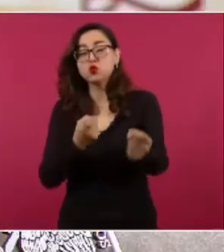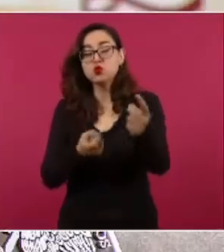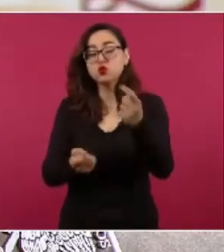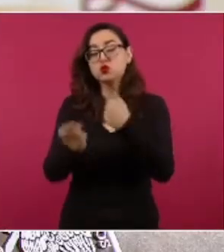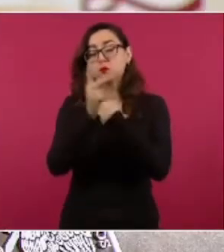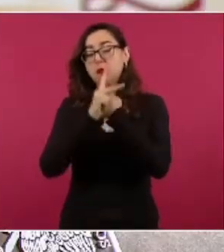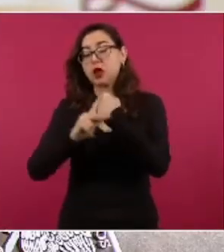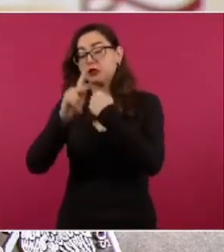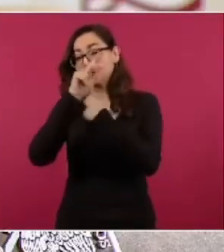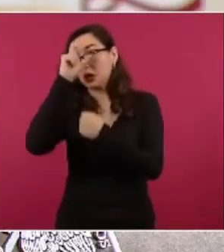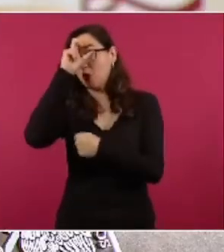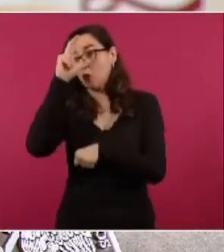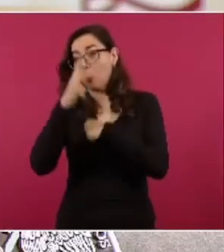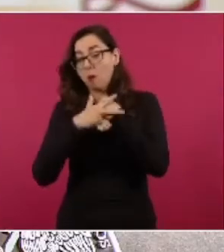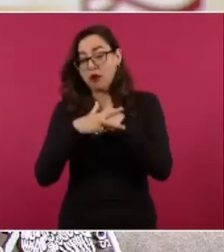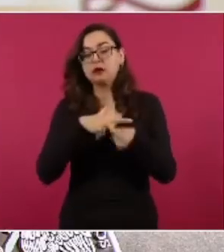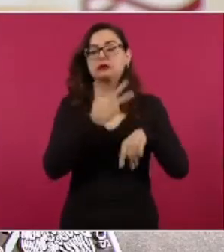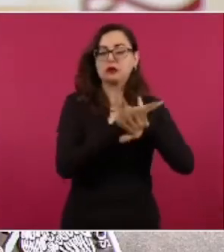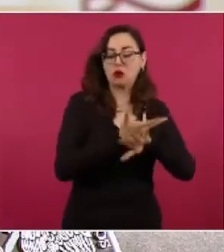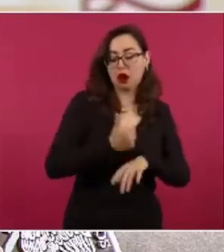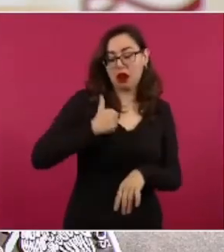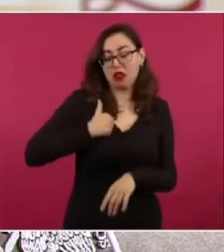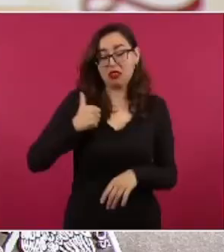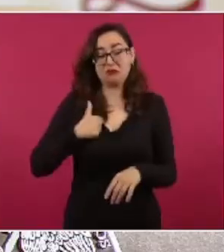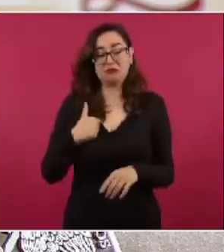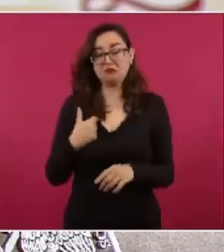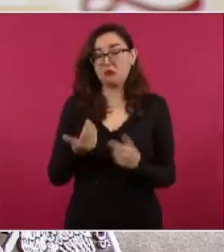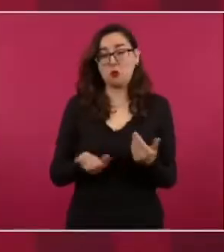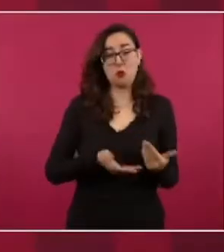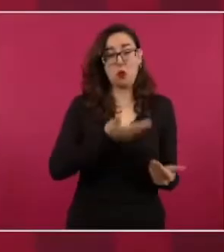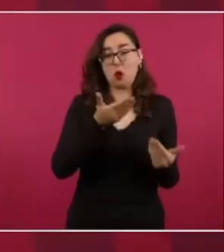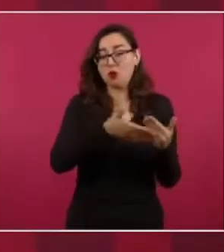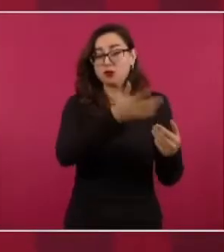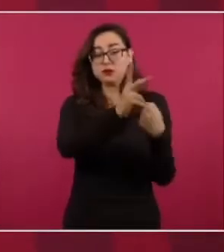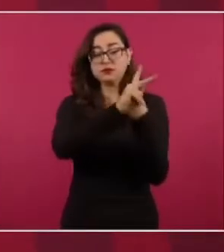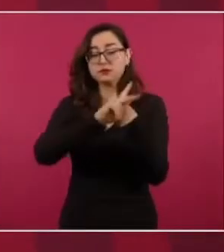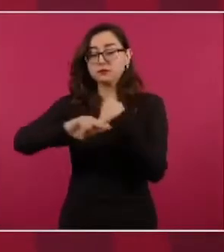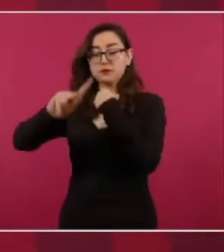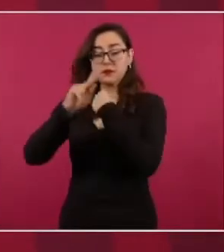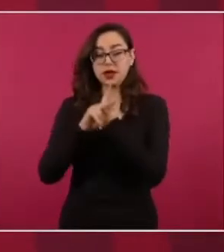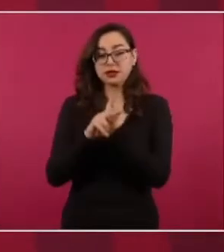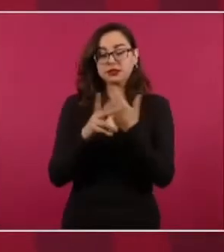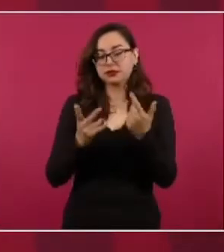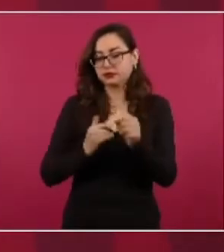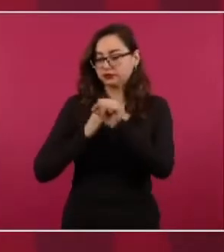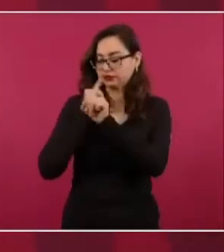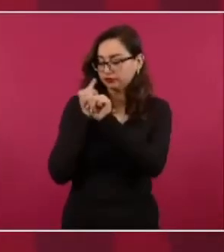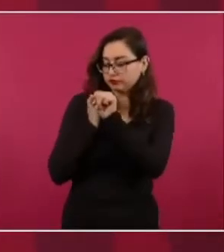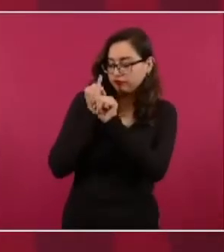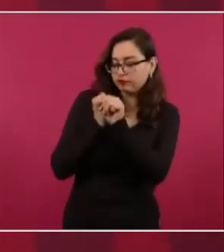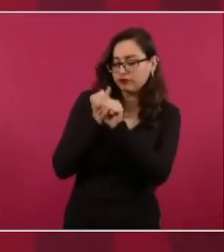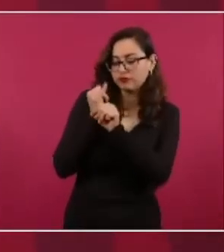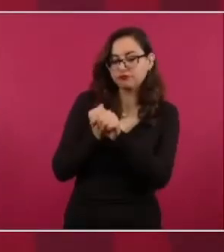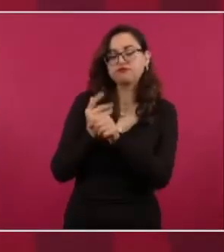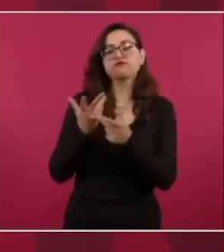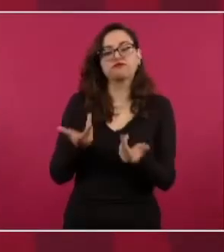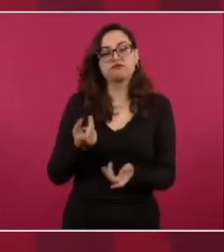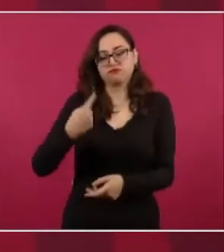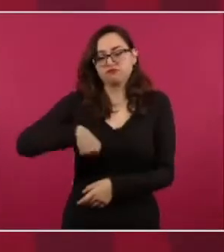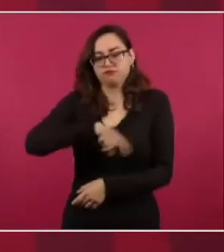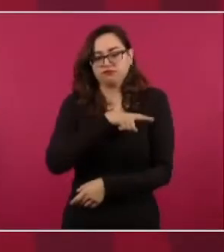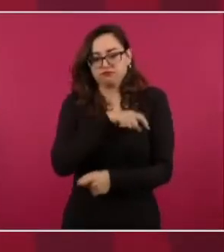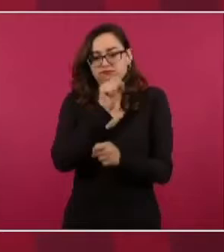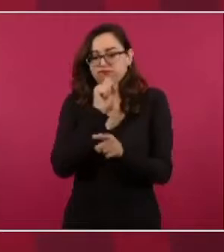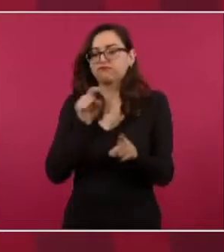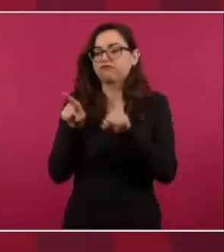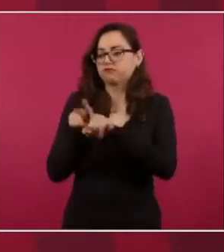ha hecho Estados Unidos, lo ha hecho Canadá, con una metodología que se conoce desde hace tiempo en la comunidad de salud global y que hemos